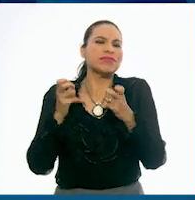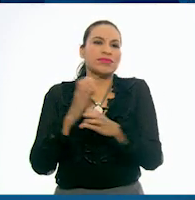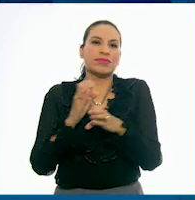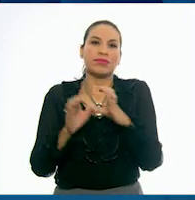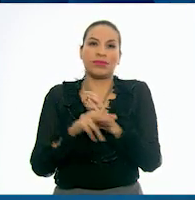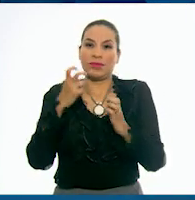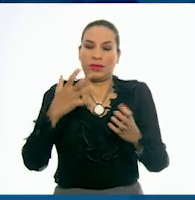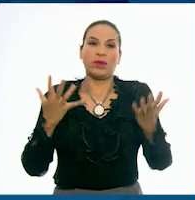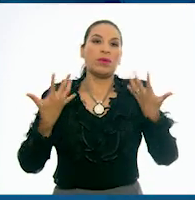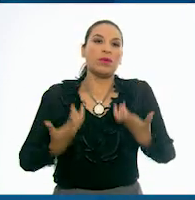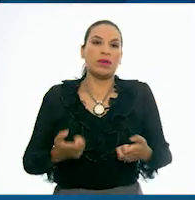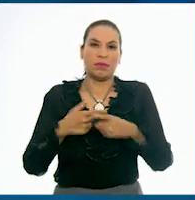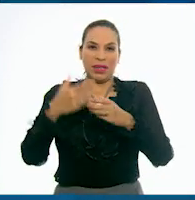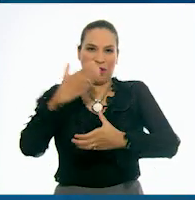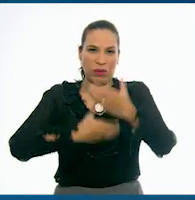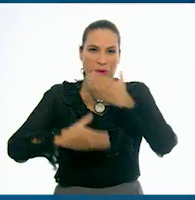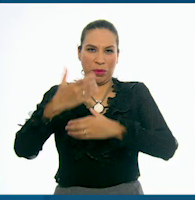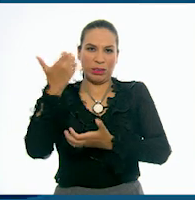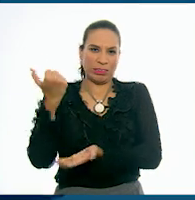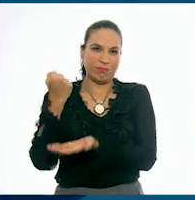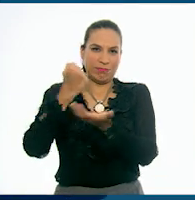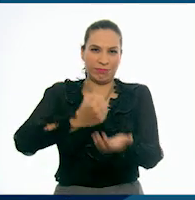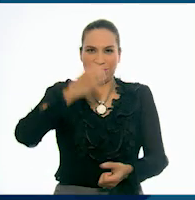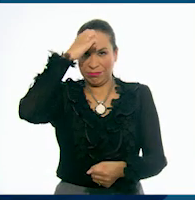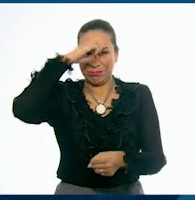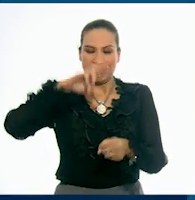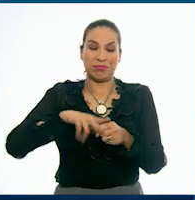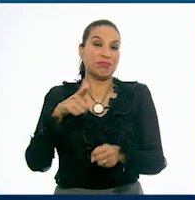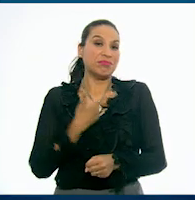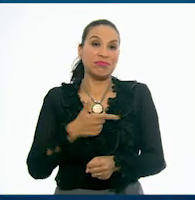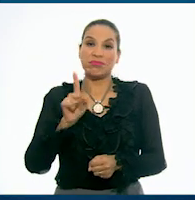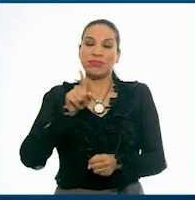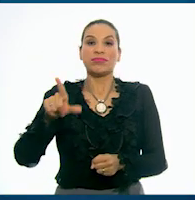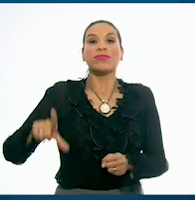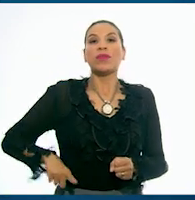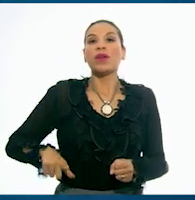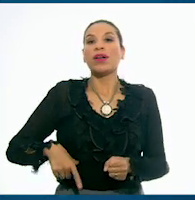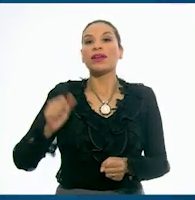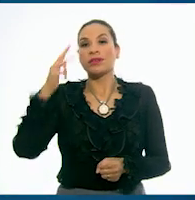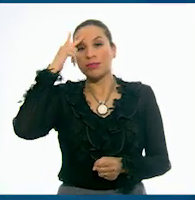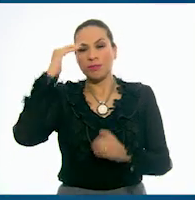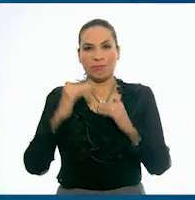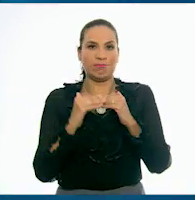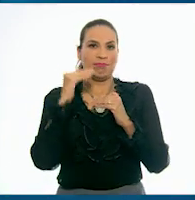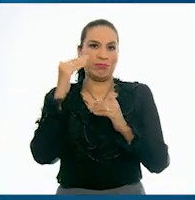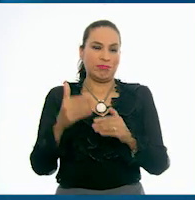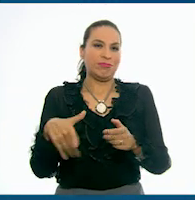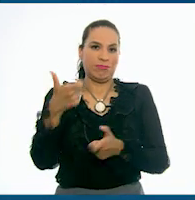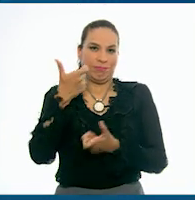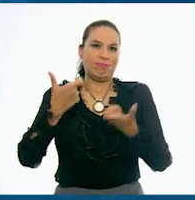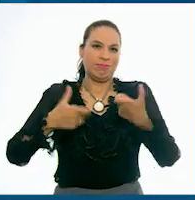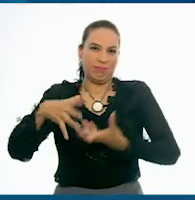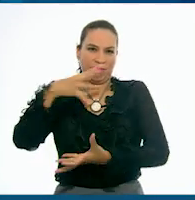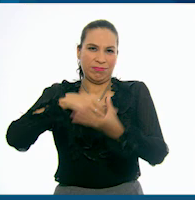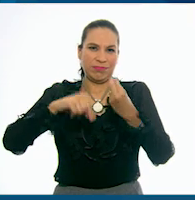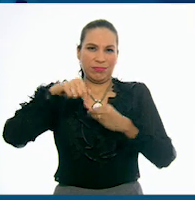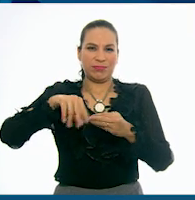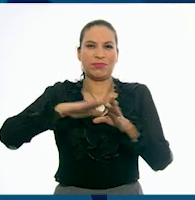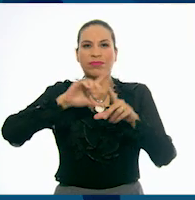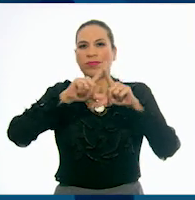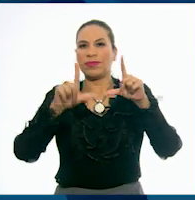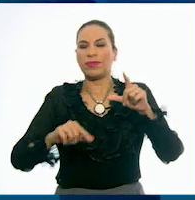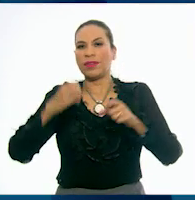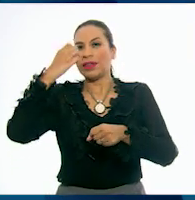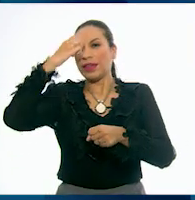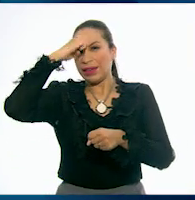eso espantaba al comercio y a la inversión económica. Te guste o no, el gobierno de Díaz aumentó la riqueza nacional y logró que